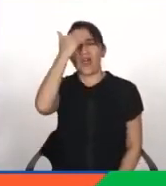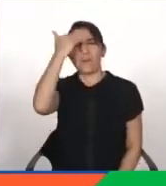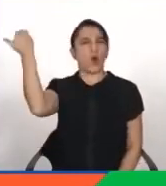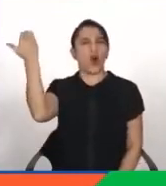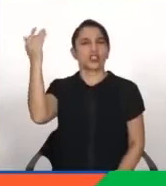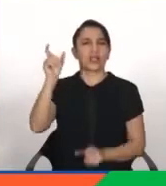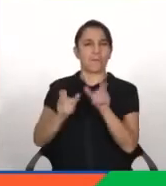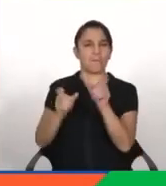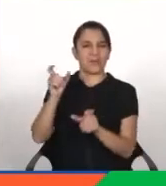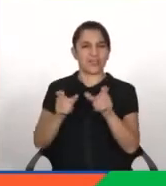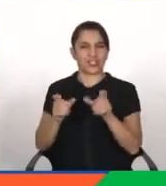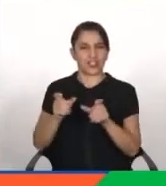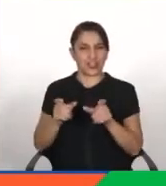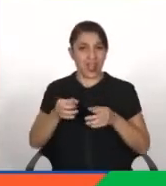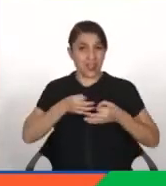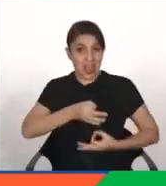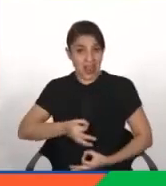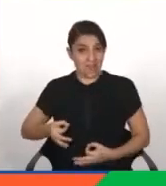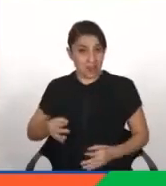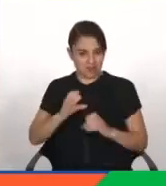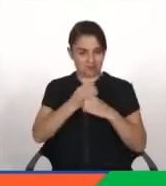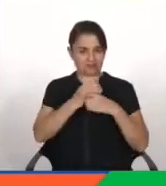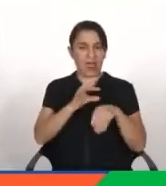tiempo? En el último tiempo...